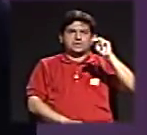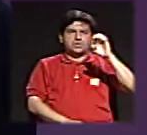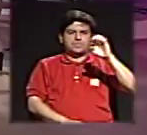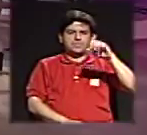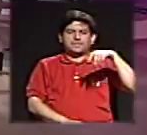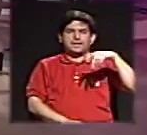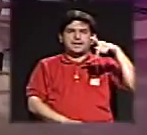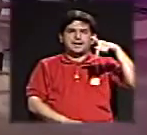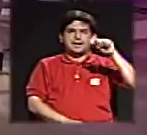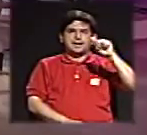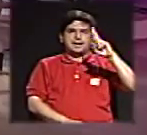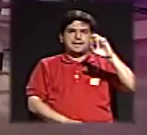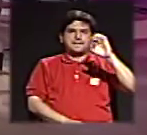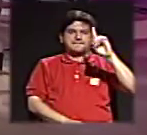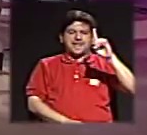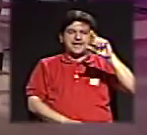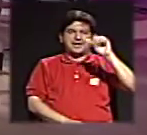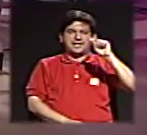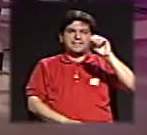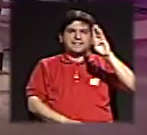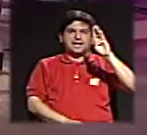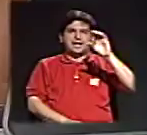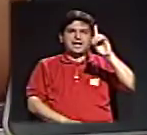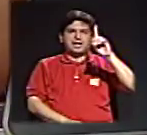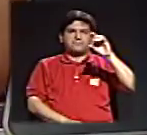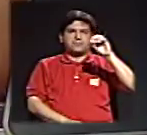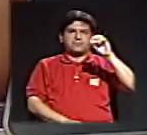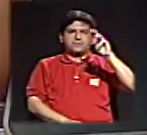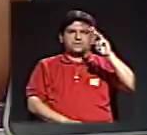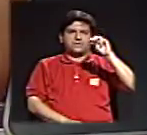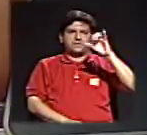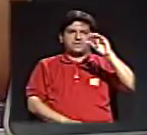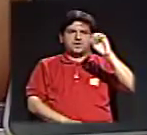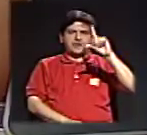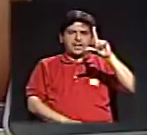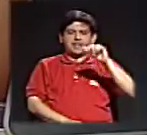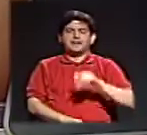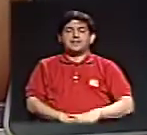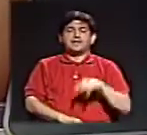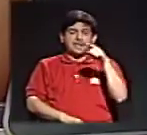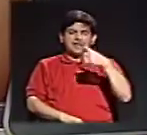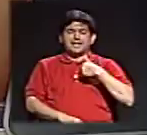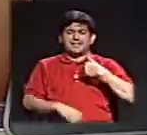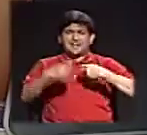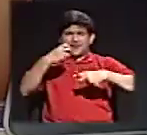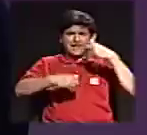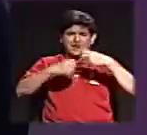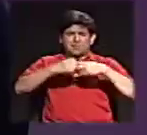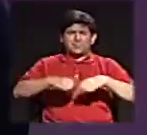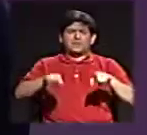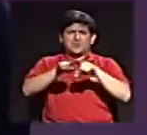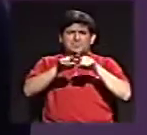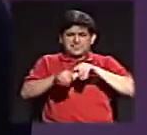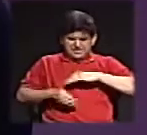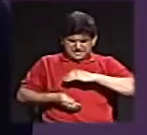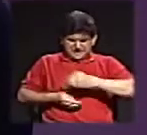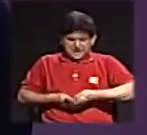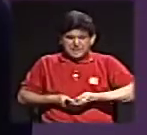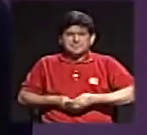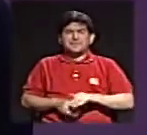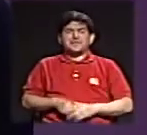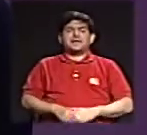del líquido amniótico. Ella tenía fuertes dolores, empezó a presentar un cuadro de vómito explosivo y